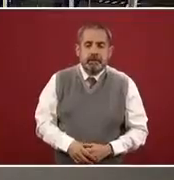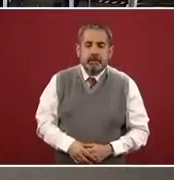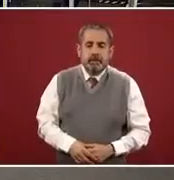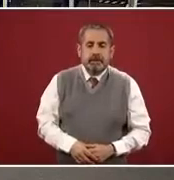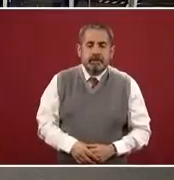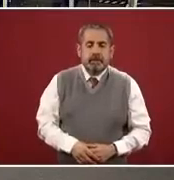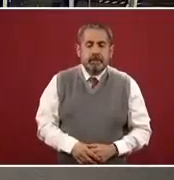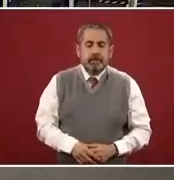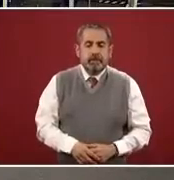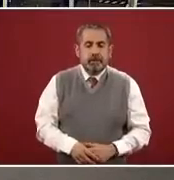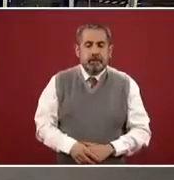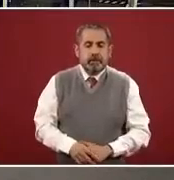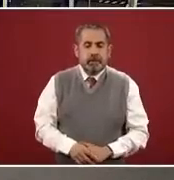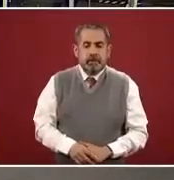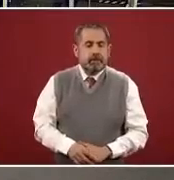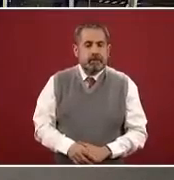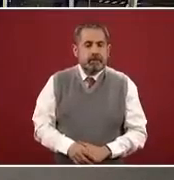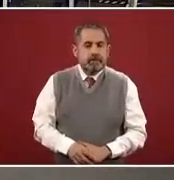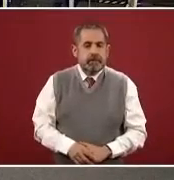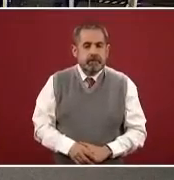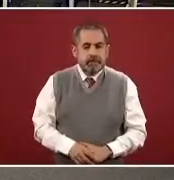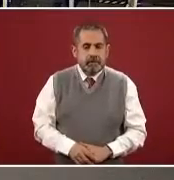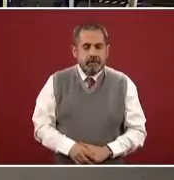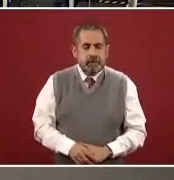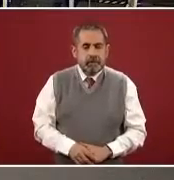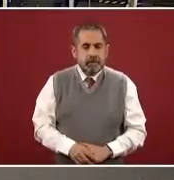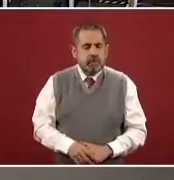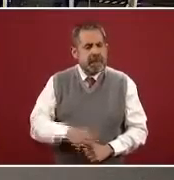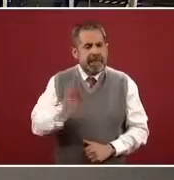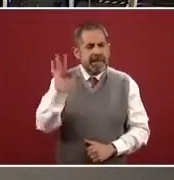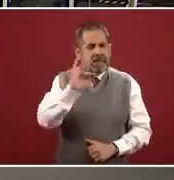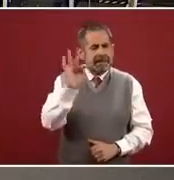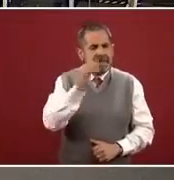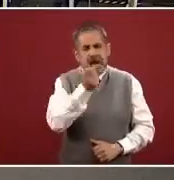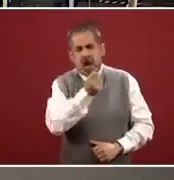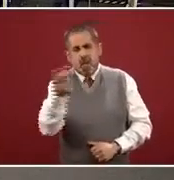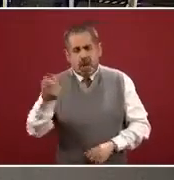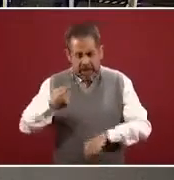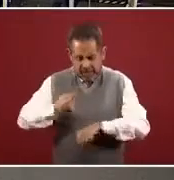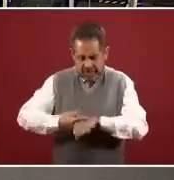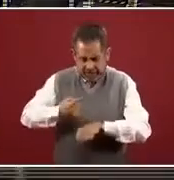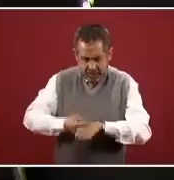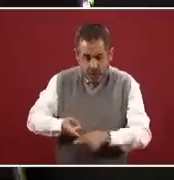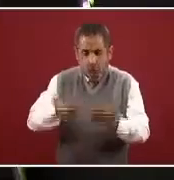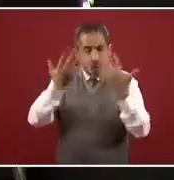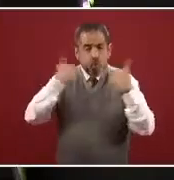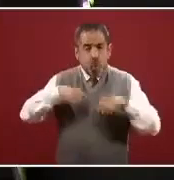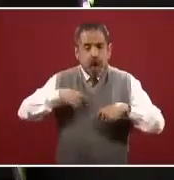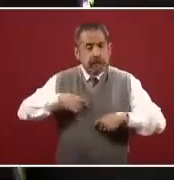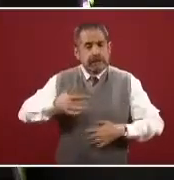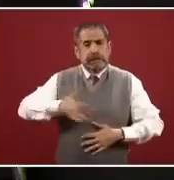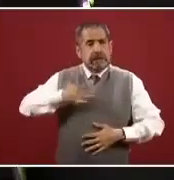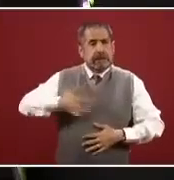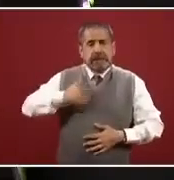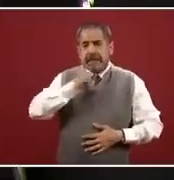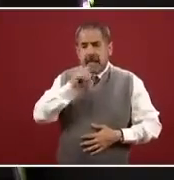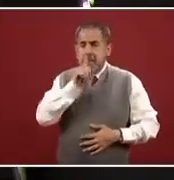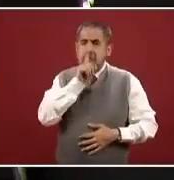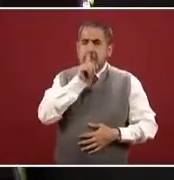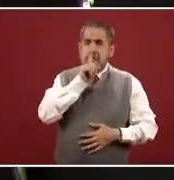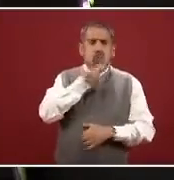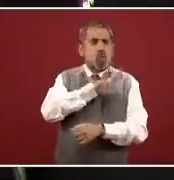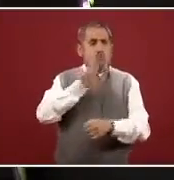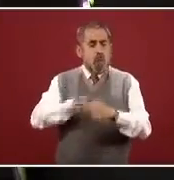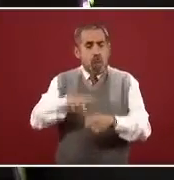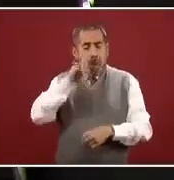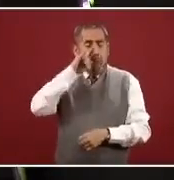Para identificar a portadores asintomáticos, ¿eso cómo lo están viendo? O sea, a quienes ya